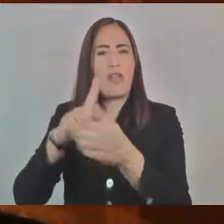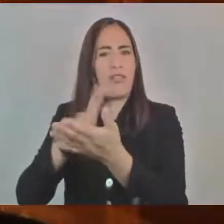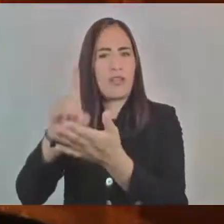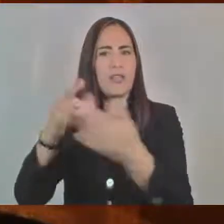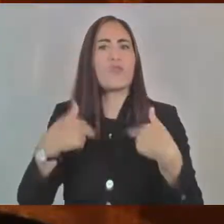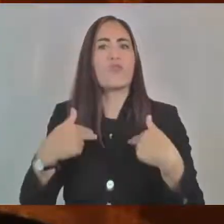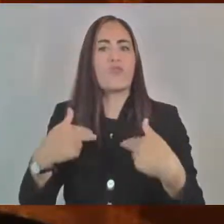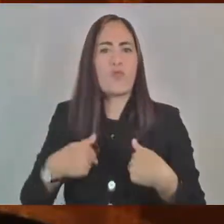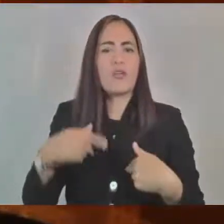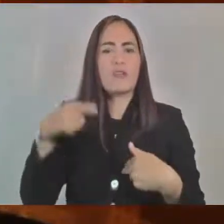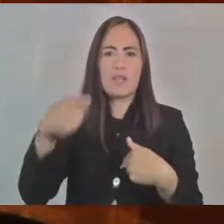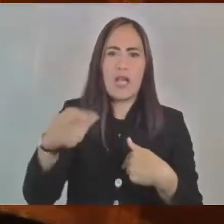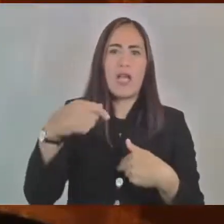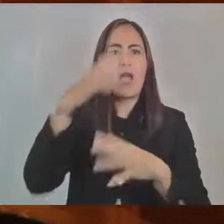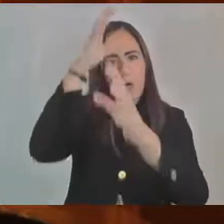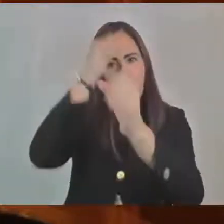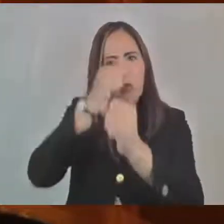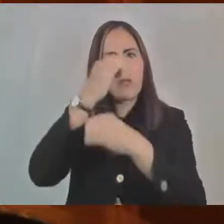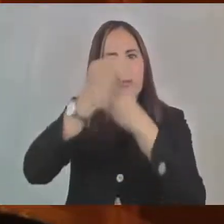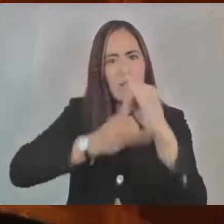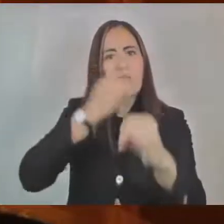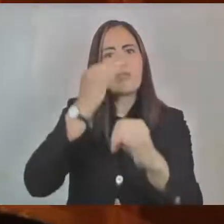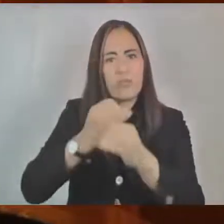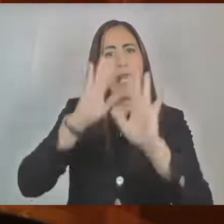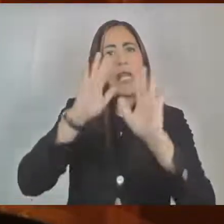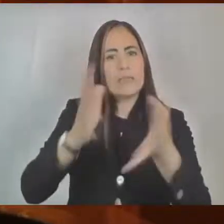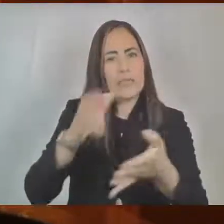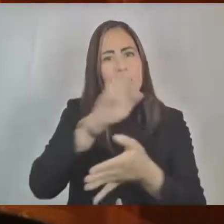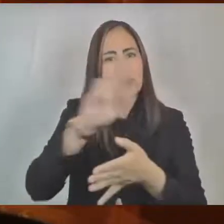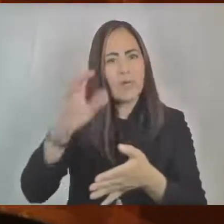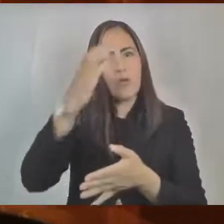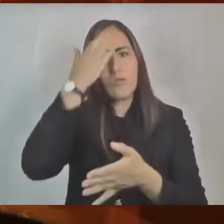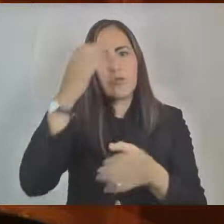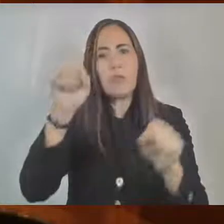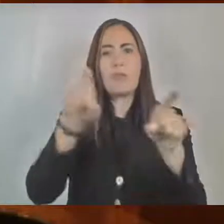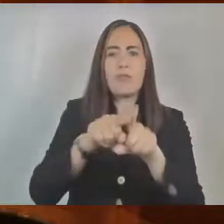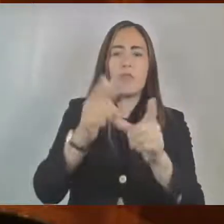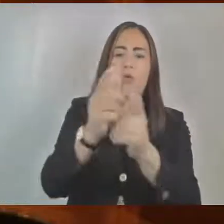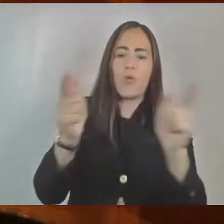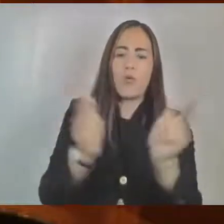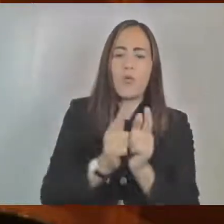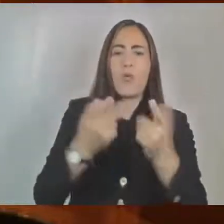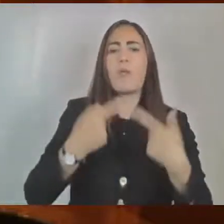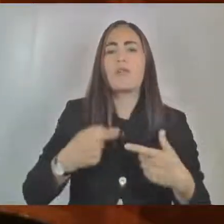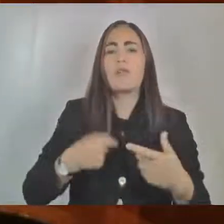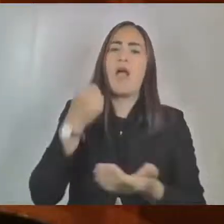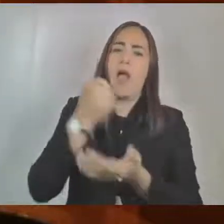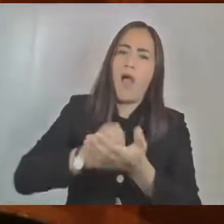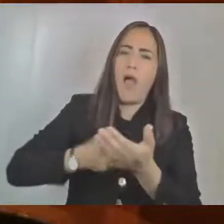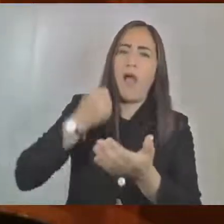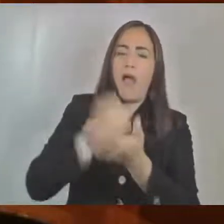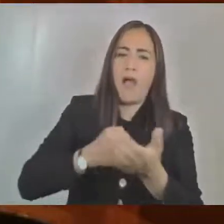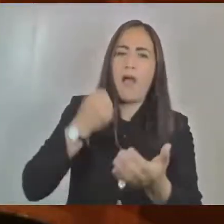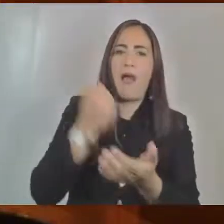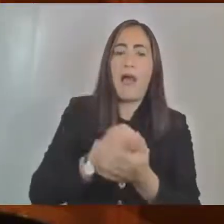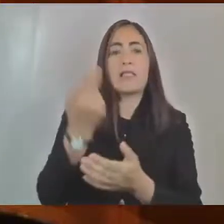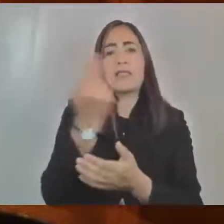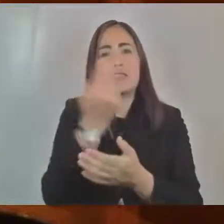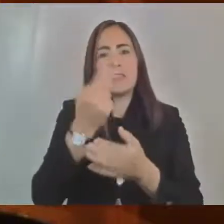reconocido por los instrumentos internacionales y el impulso de los luchadores sociales que demandan